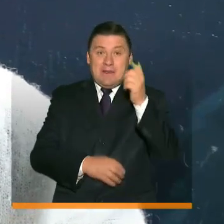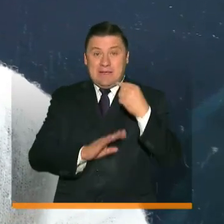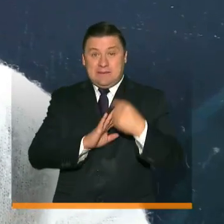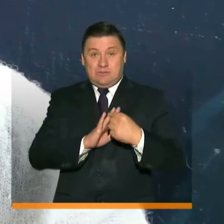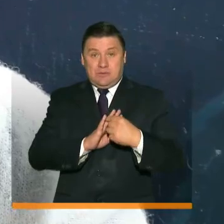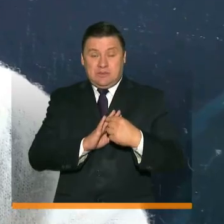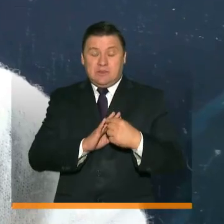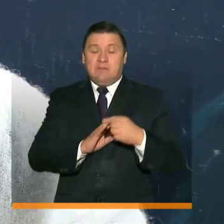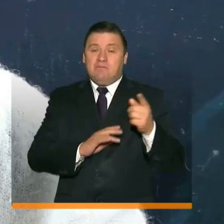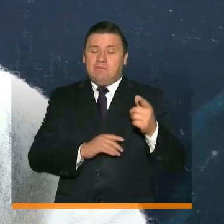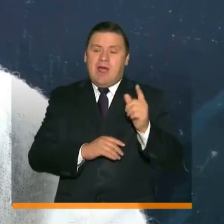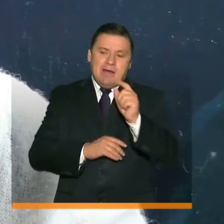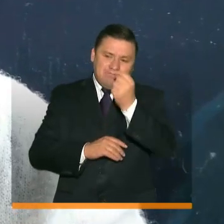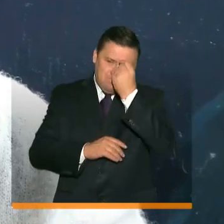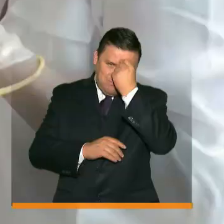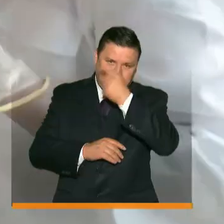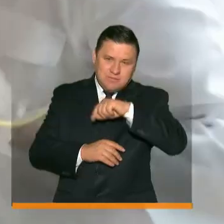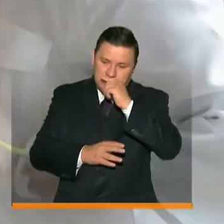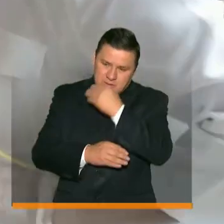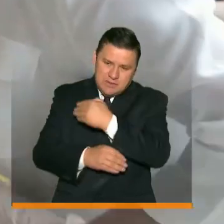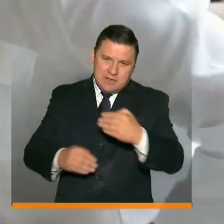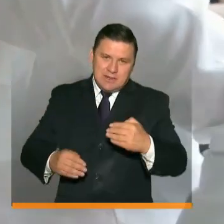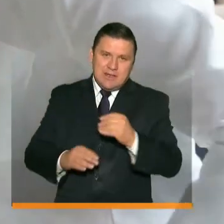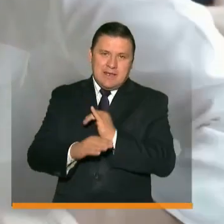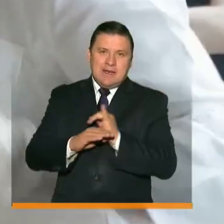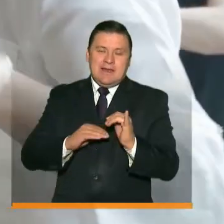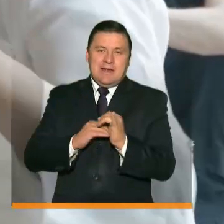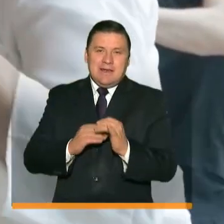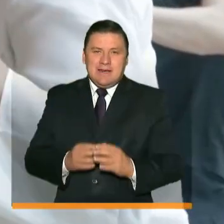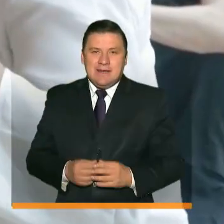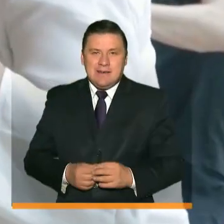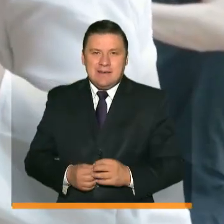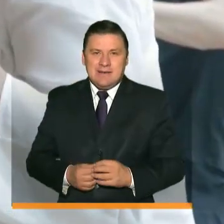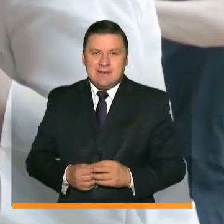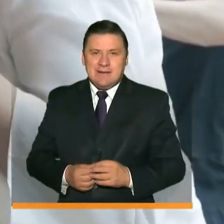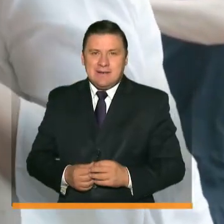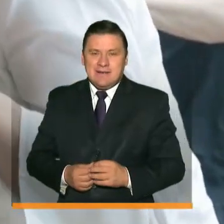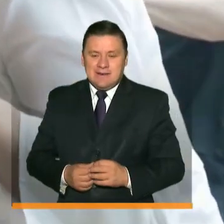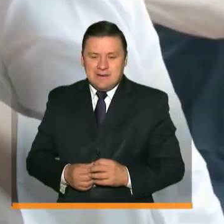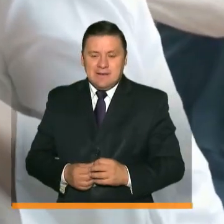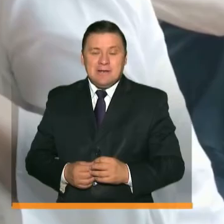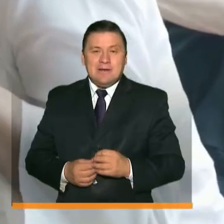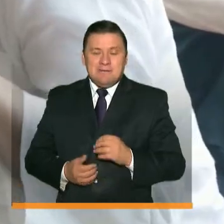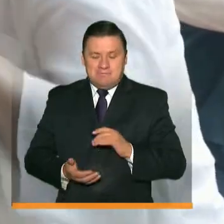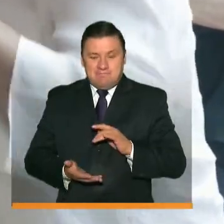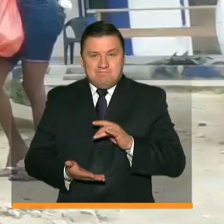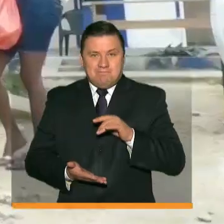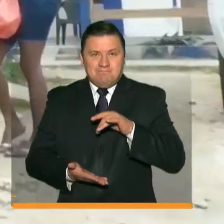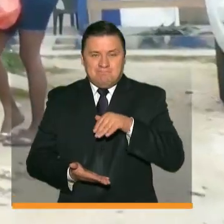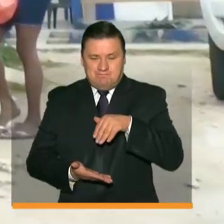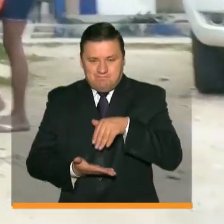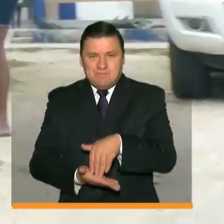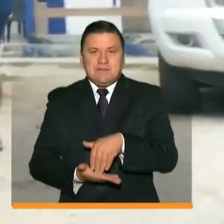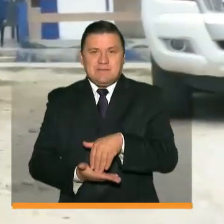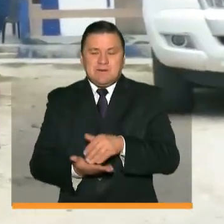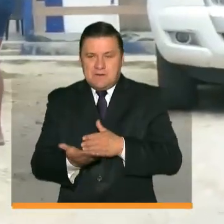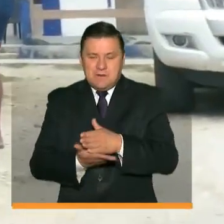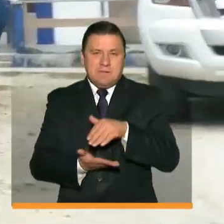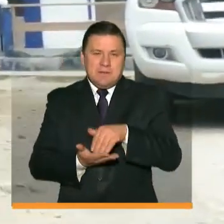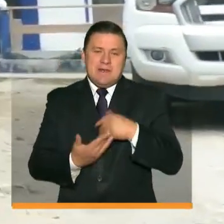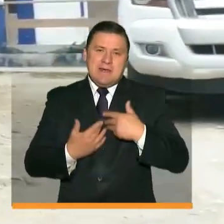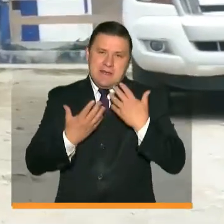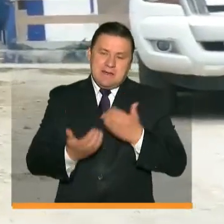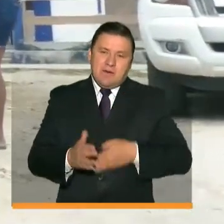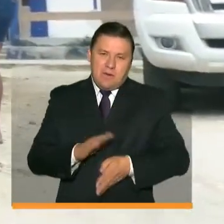dama tiene en cuenta a nuestros niños de la isla. Estaré presente, he estado presente y